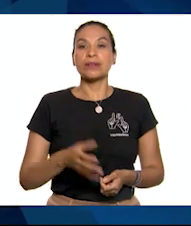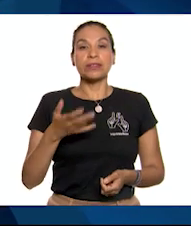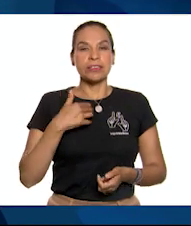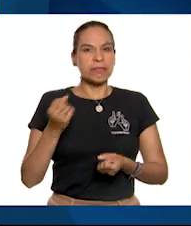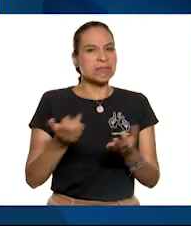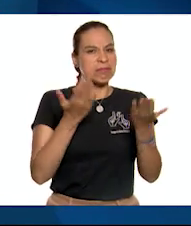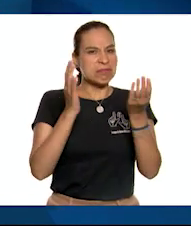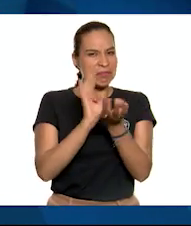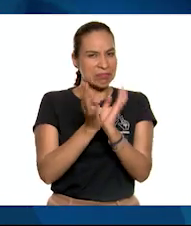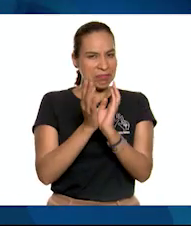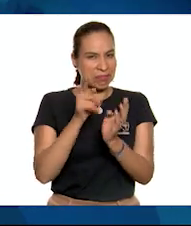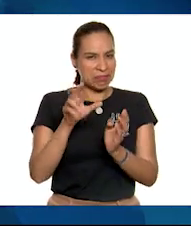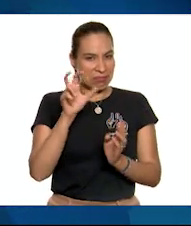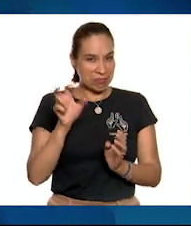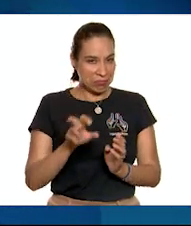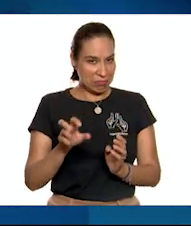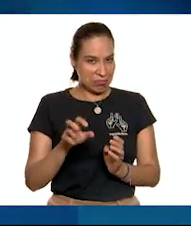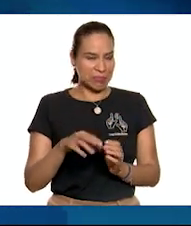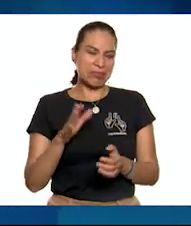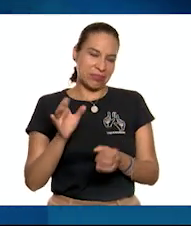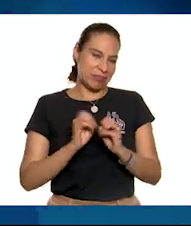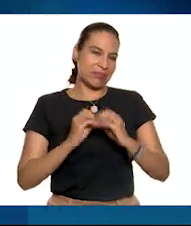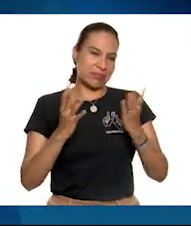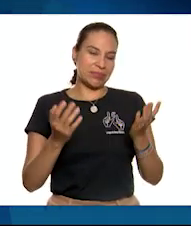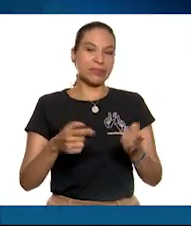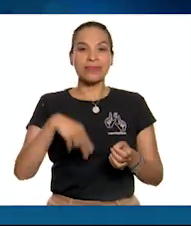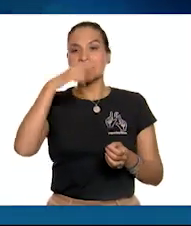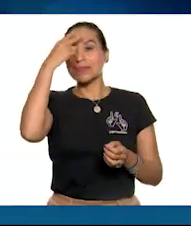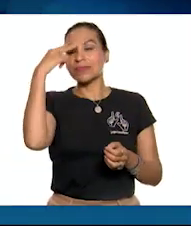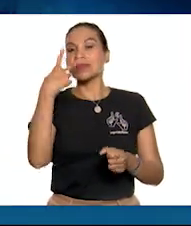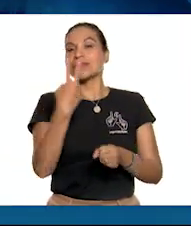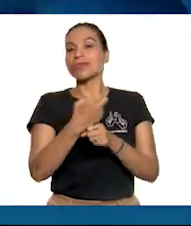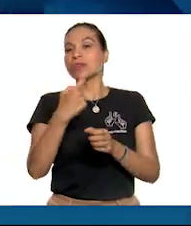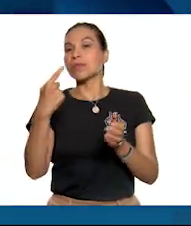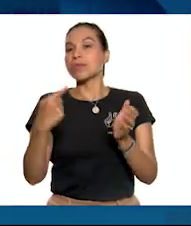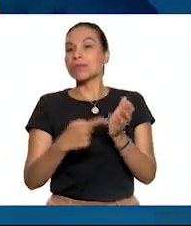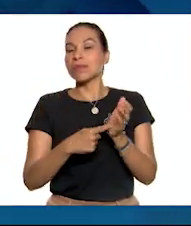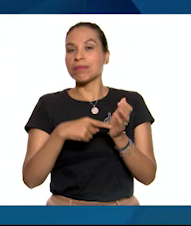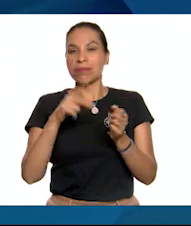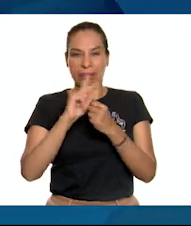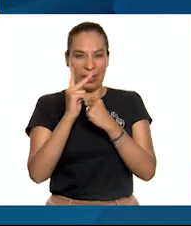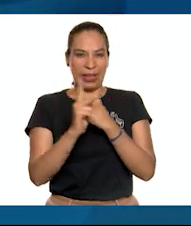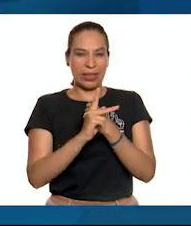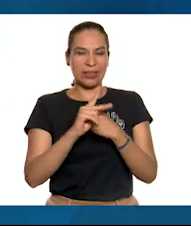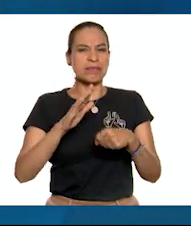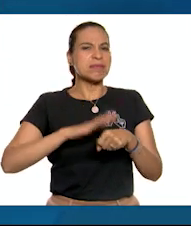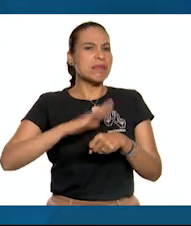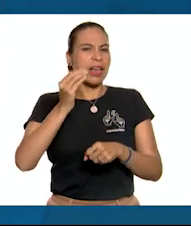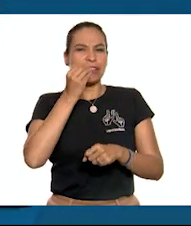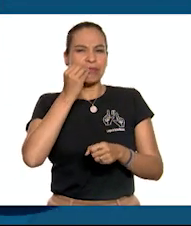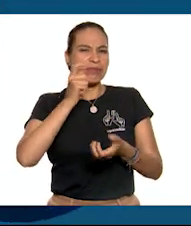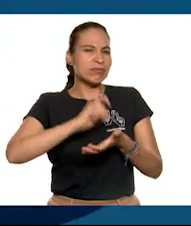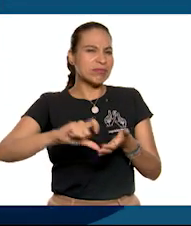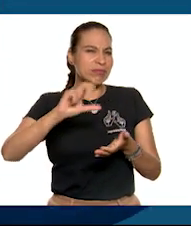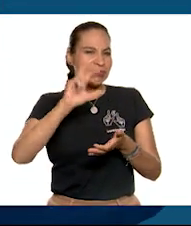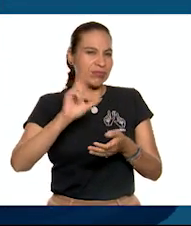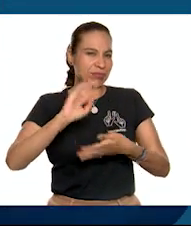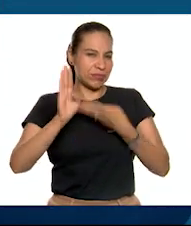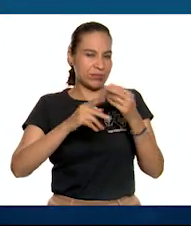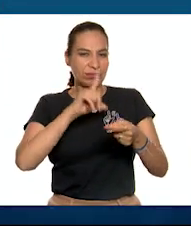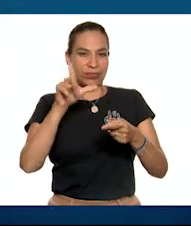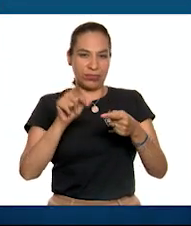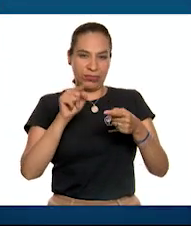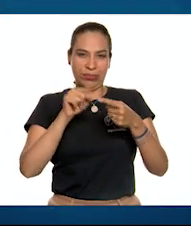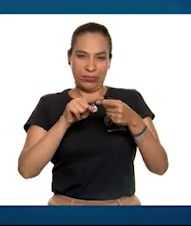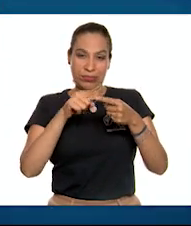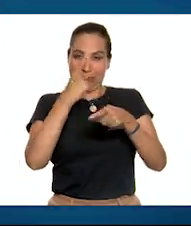Llevaré piña para mis pizzas. Por cierto, México es el segundo país en donde más pizzas se consumen en el mundo, después de